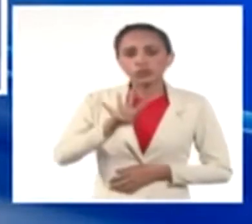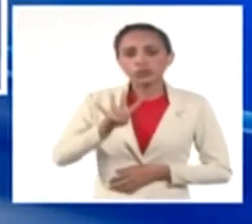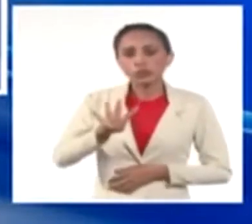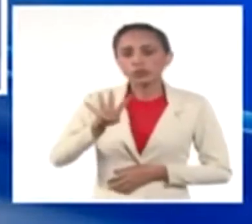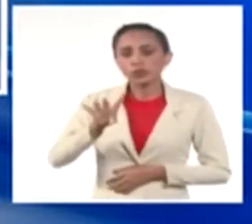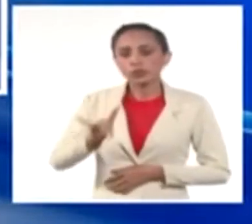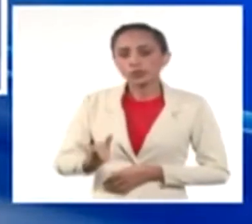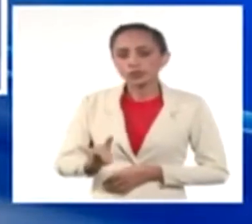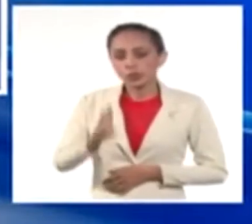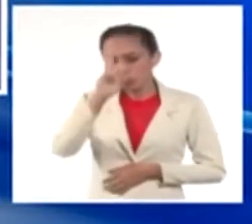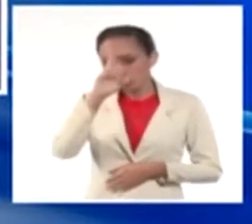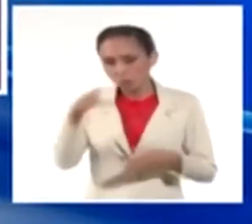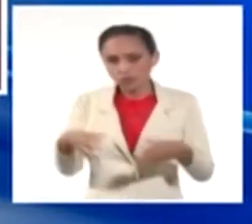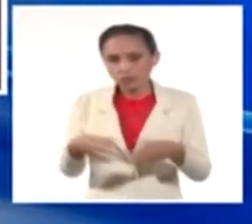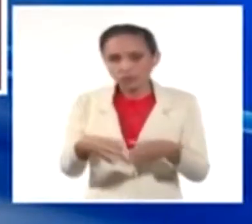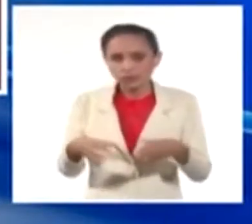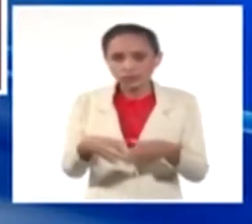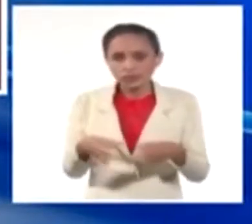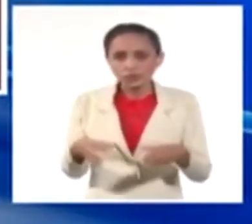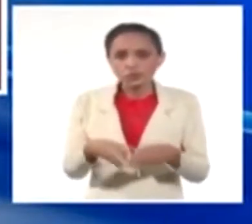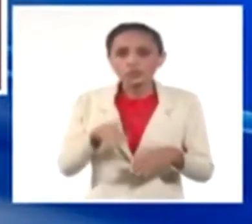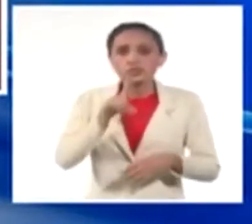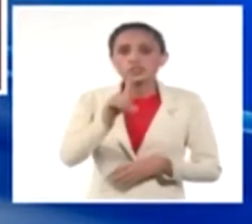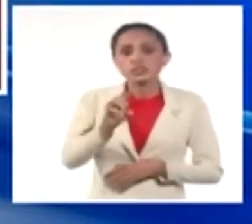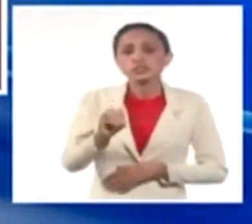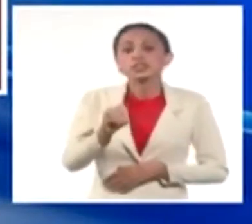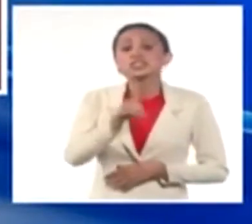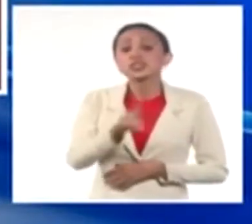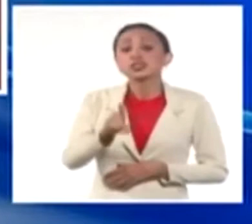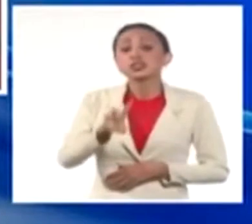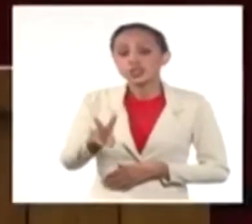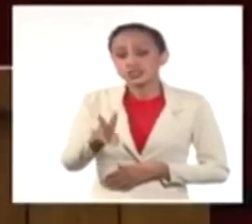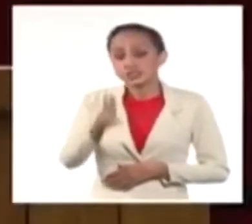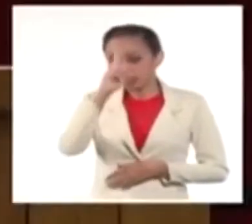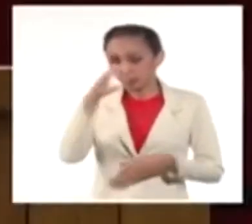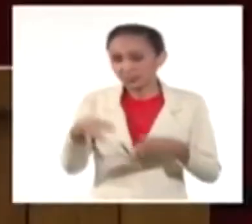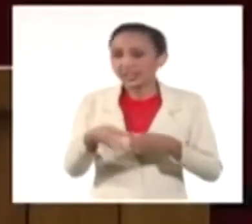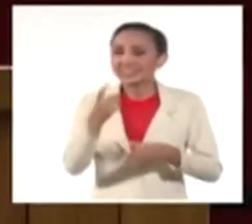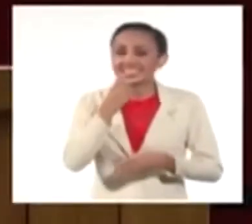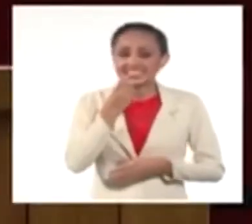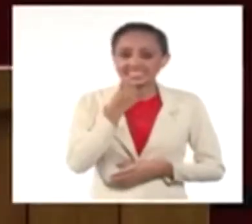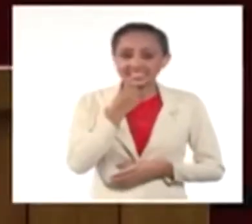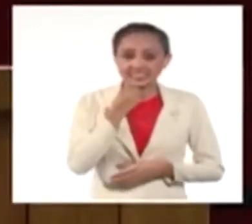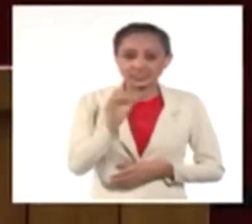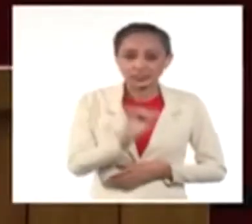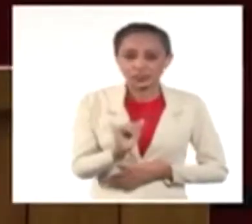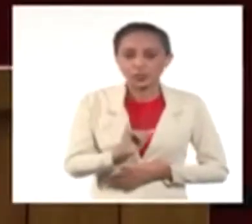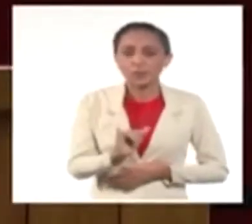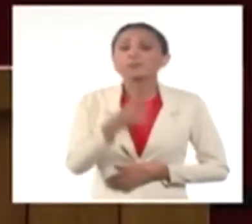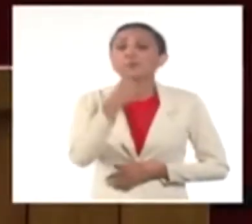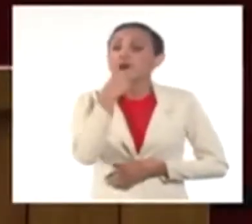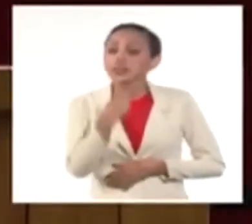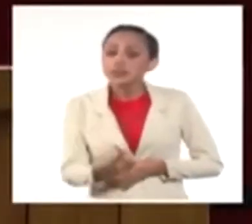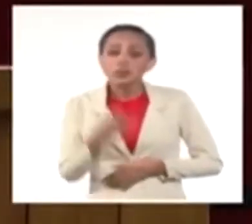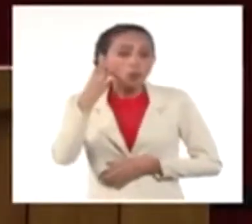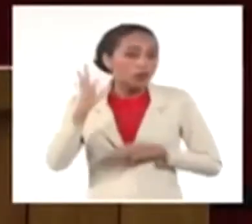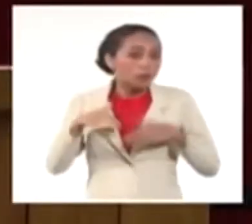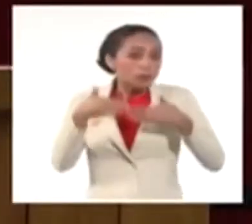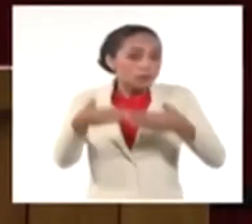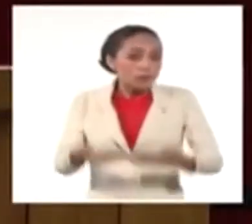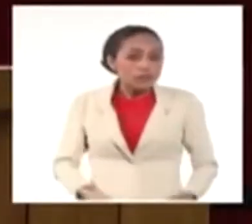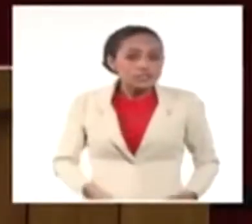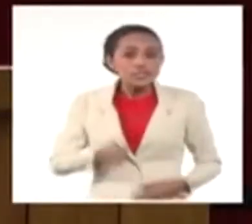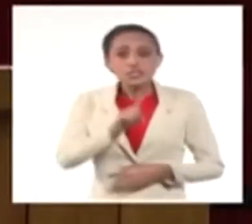449 policlínicos y 113 clínicas estomatológicas, la atención a gestantes en 141